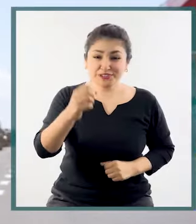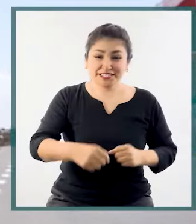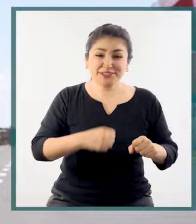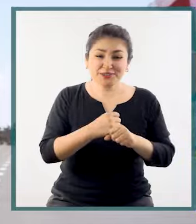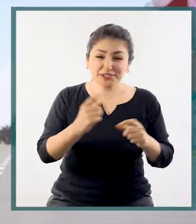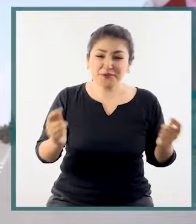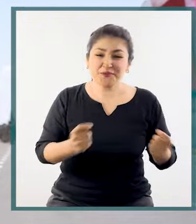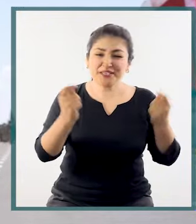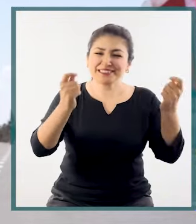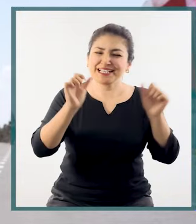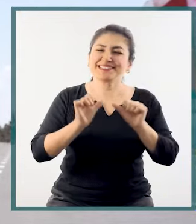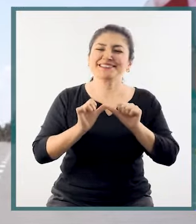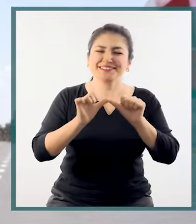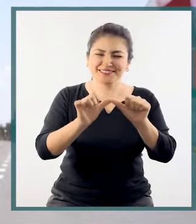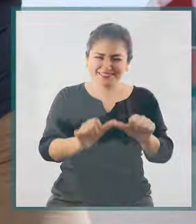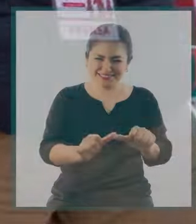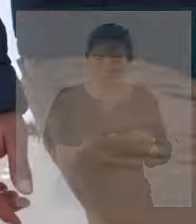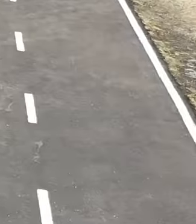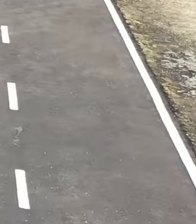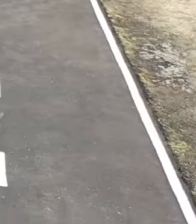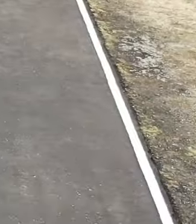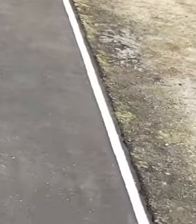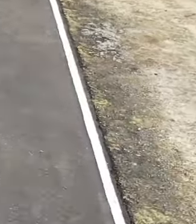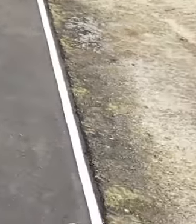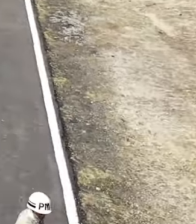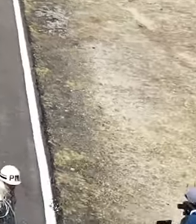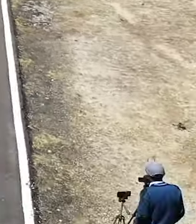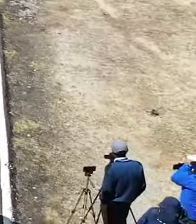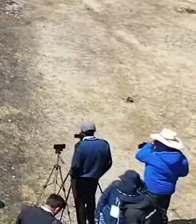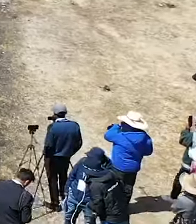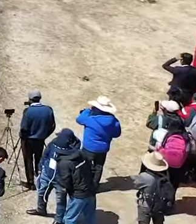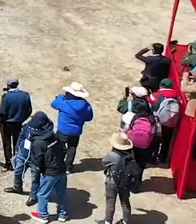Seguimos con la celebración en modo Bicentenario.